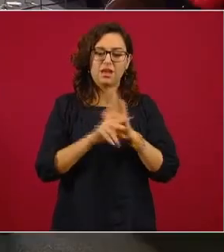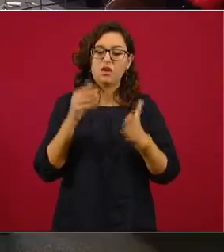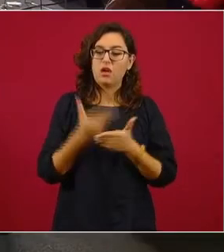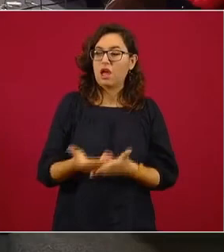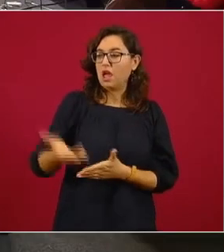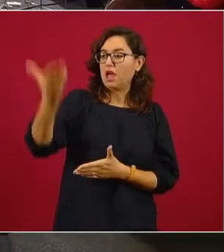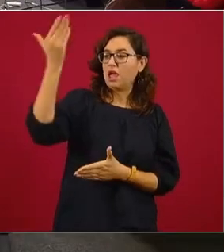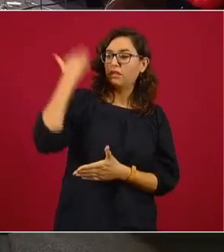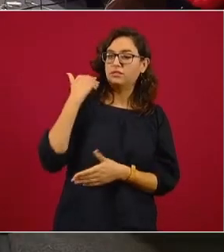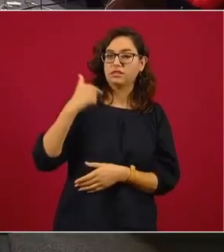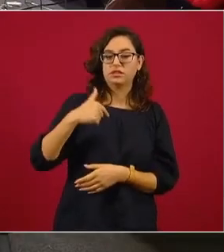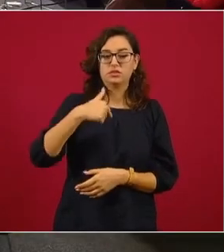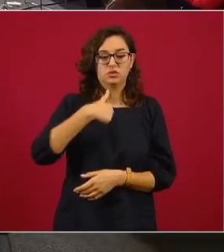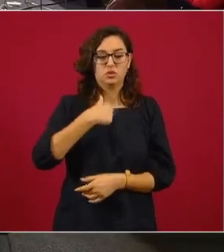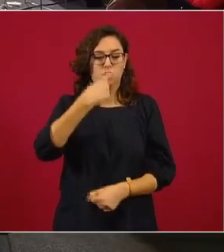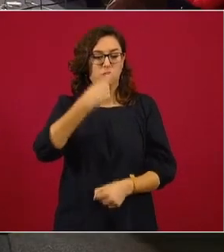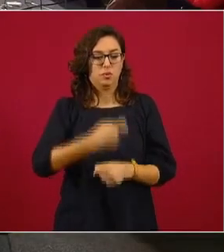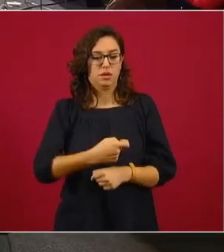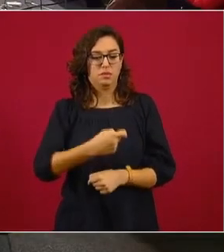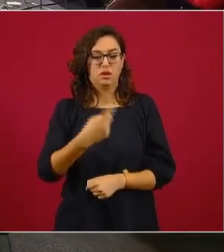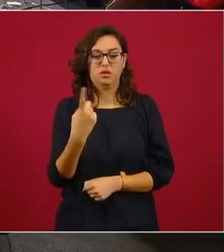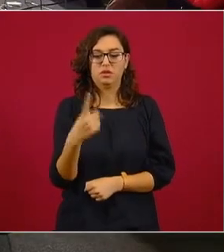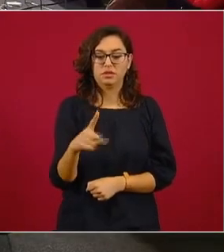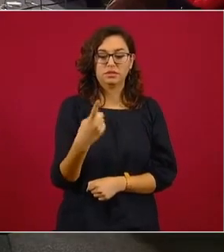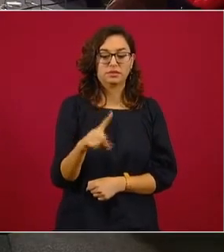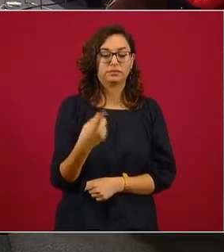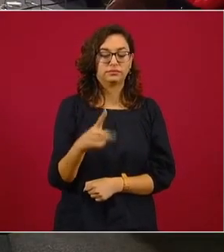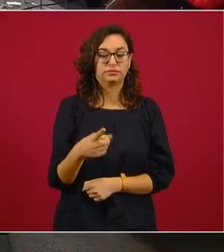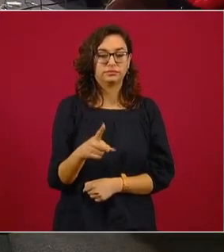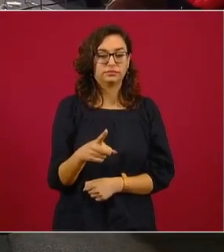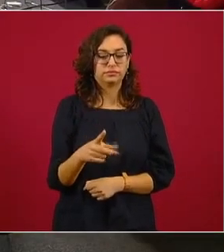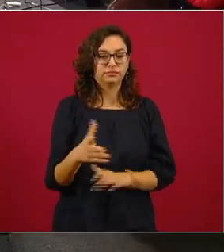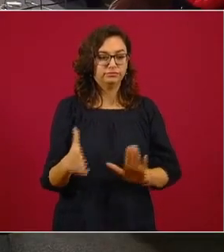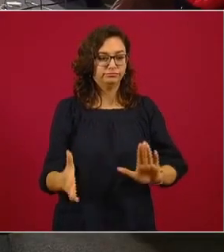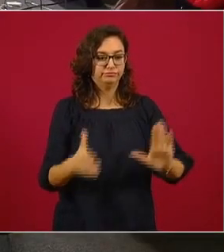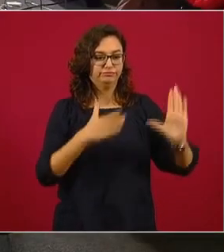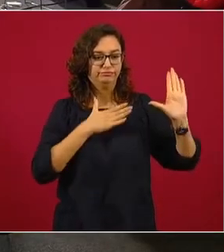el del día primero de diciembre. No,